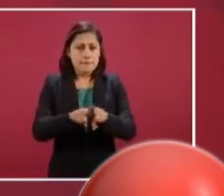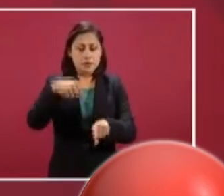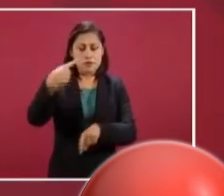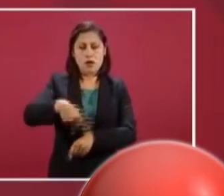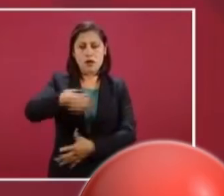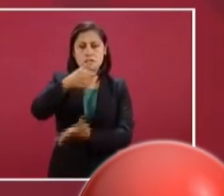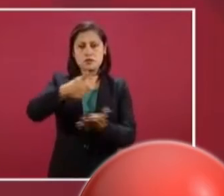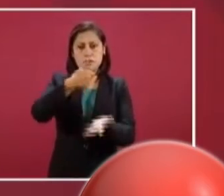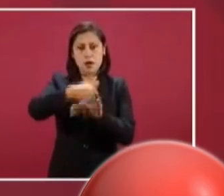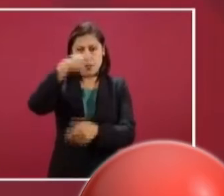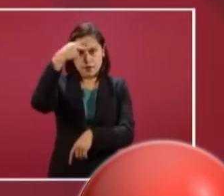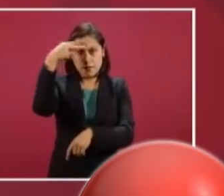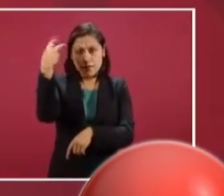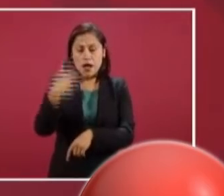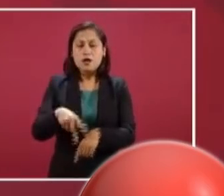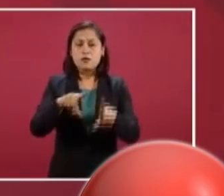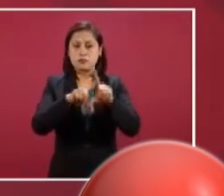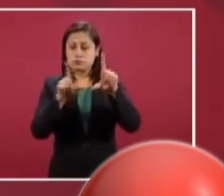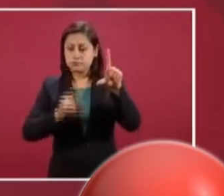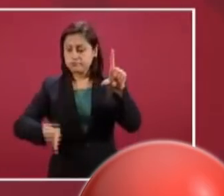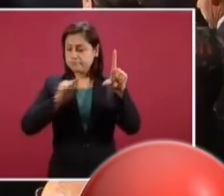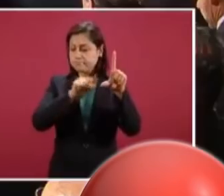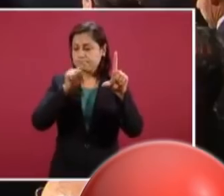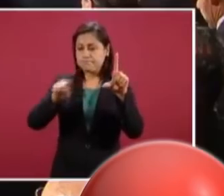general. Por eso yo quiero